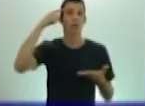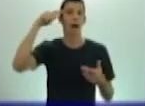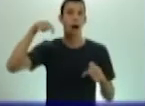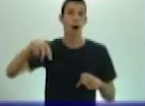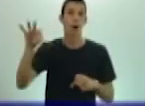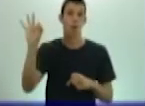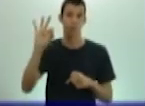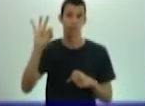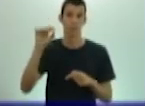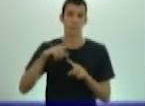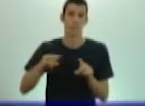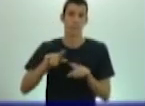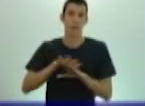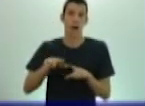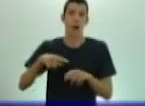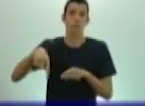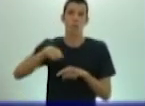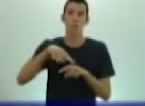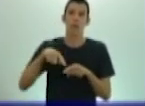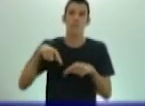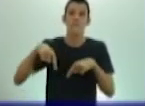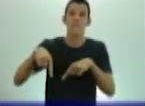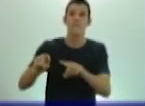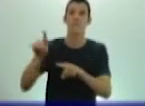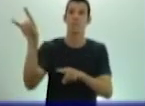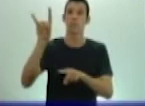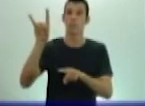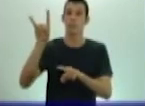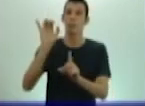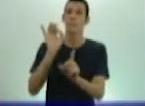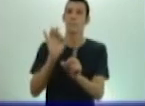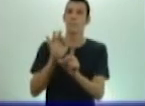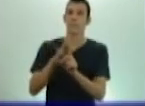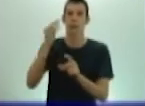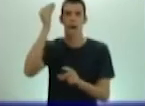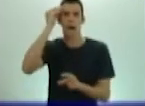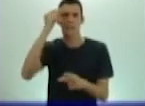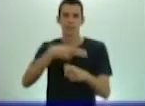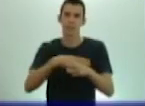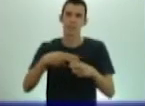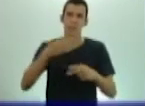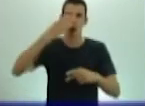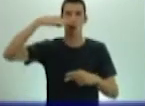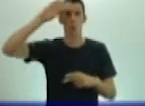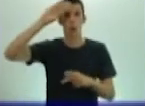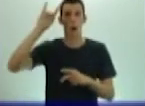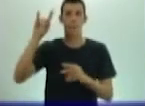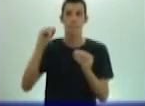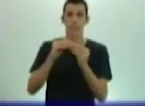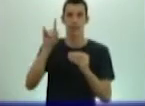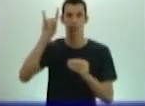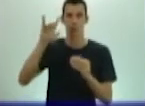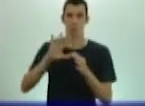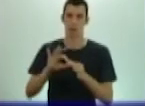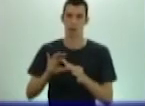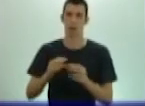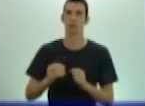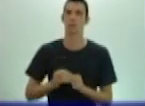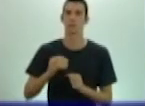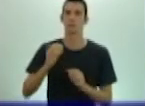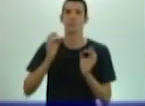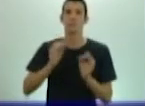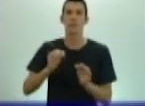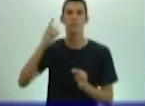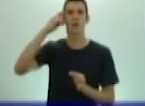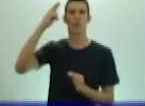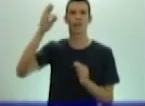vamos a estudiar también la historia de Cuba. Y una de las grandes medidas de la revolución fue precisamente esa revolución social,